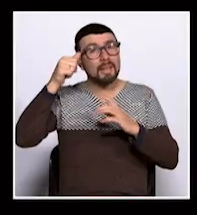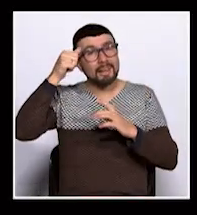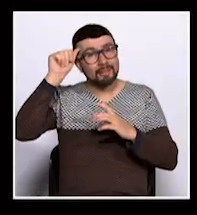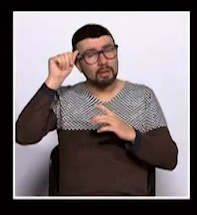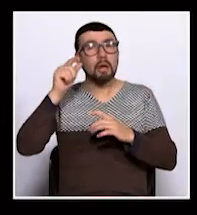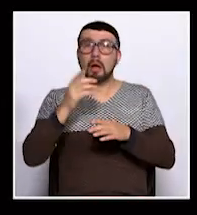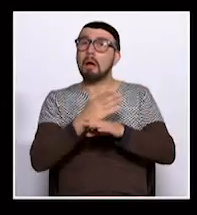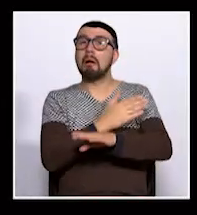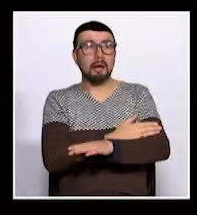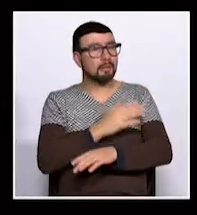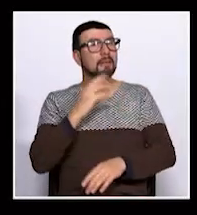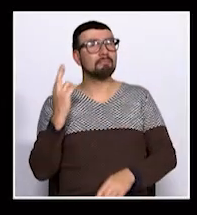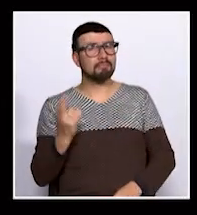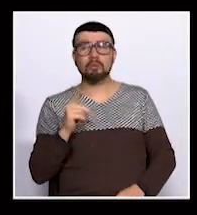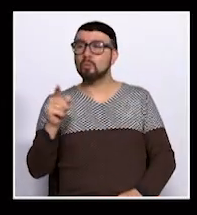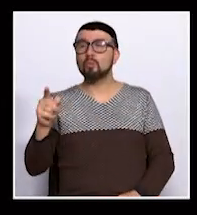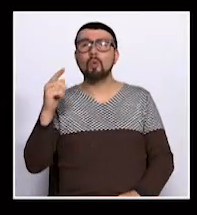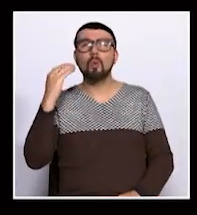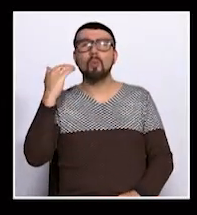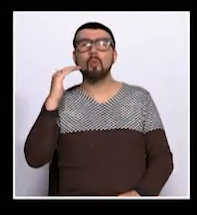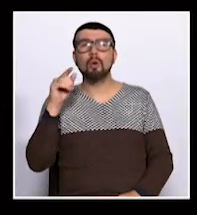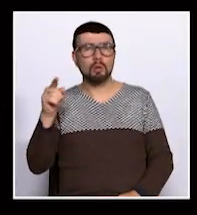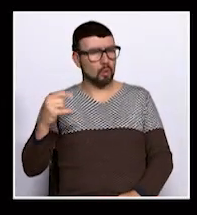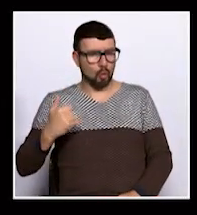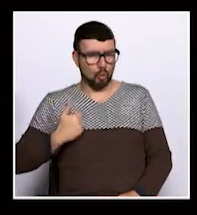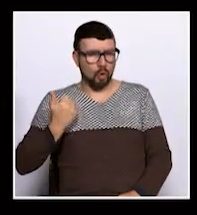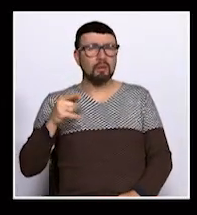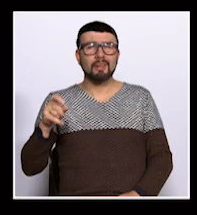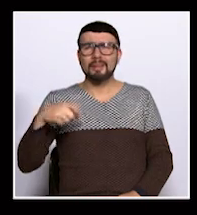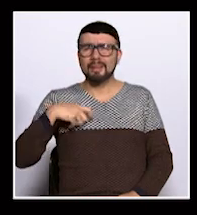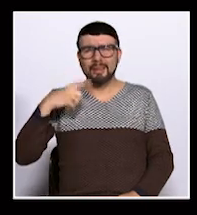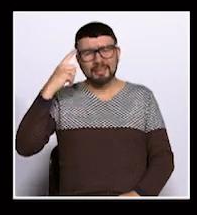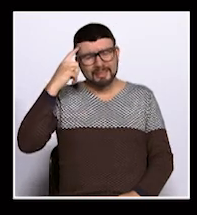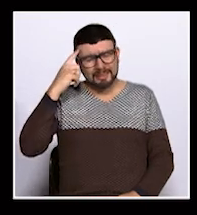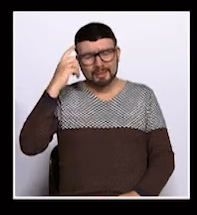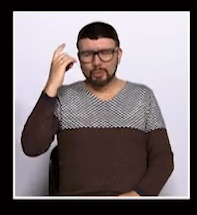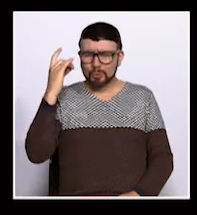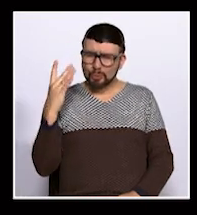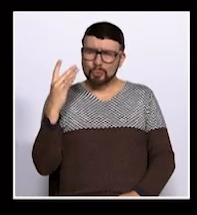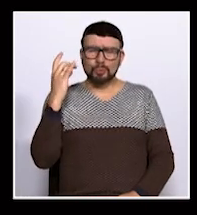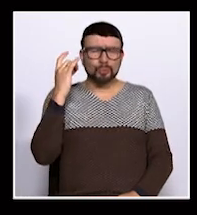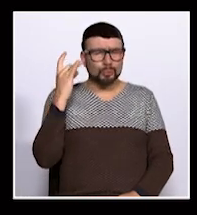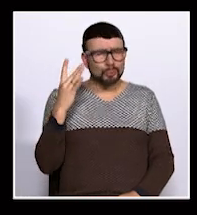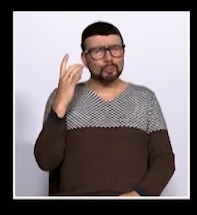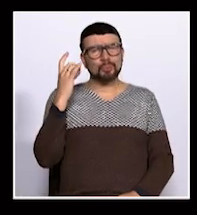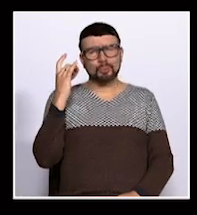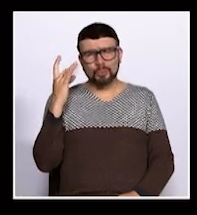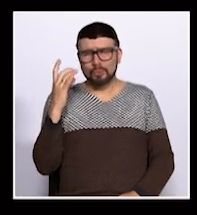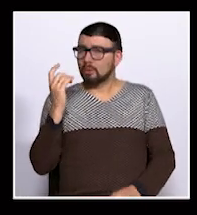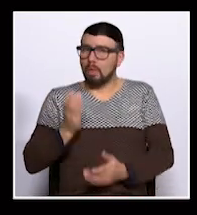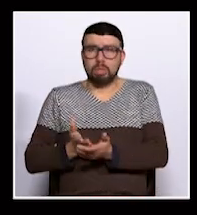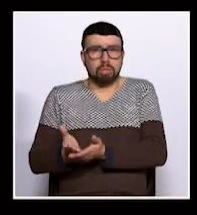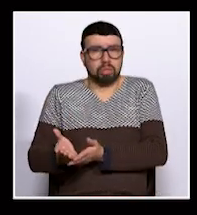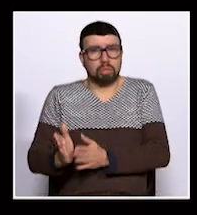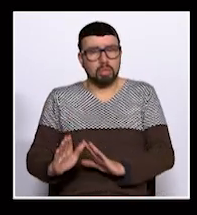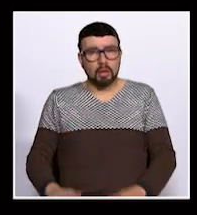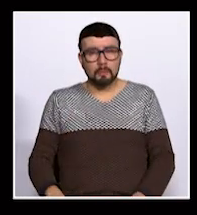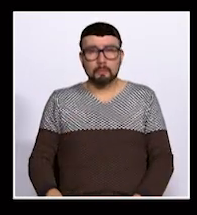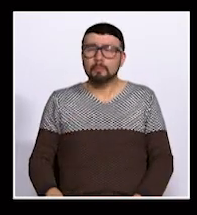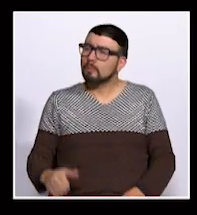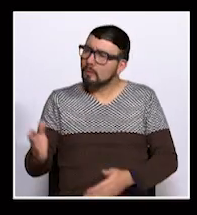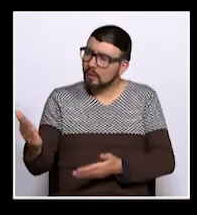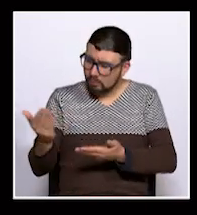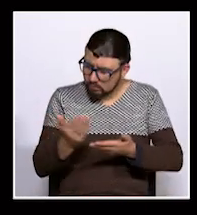hemos visto aquí, de una muchacha en la que tenía un dolor de cabeza y tenía un dolor de cabeza, y resulta que es que le estaba haciendo